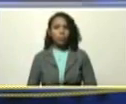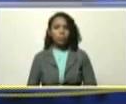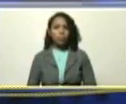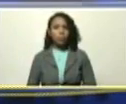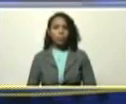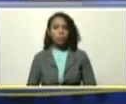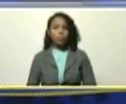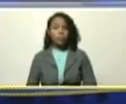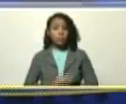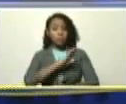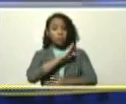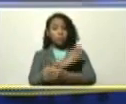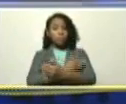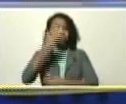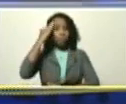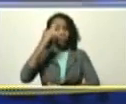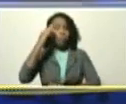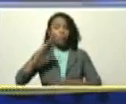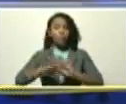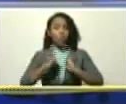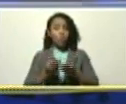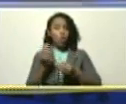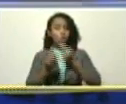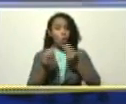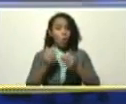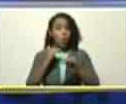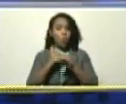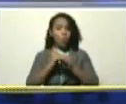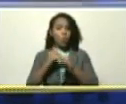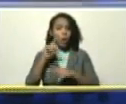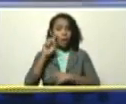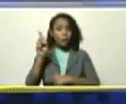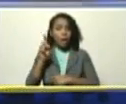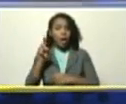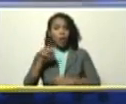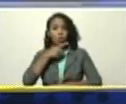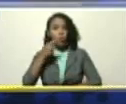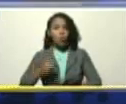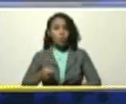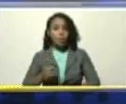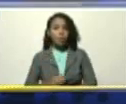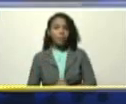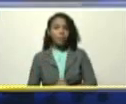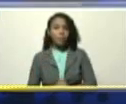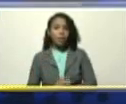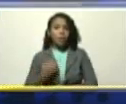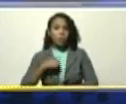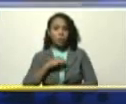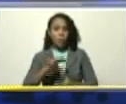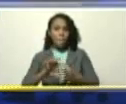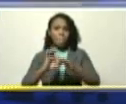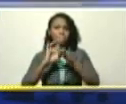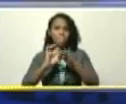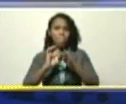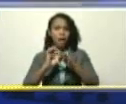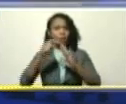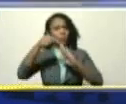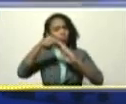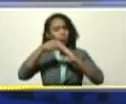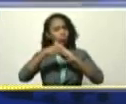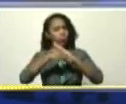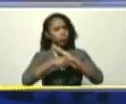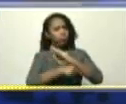con una potencia militar del mundo como es Rusia. Nuestros lazos son profundos,